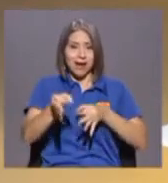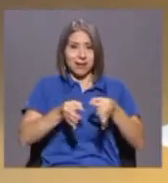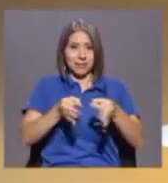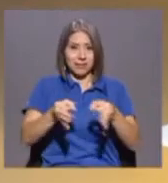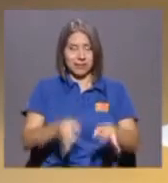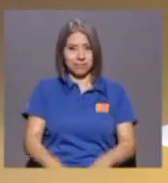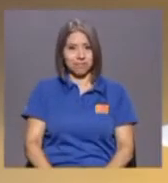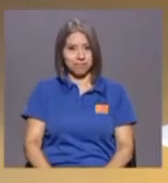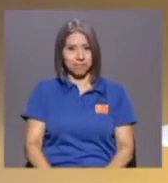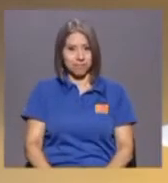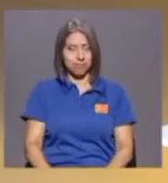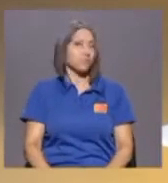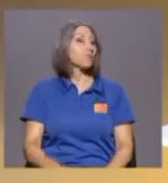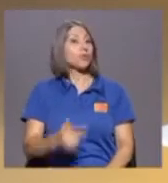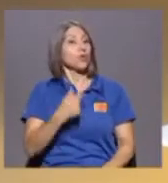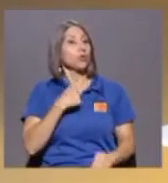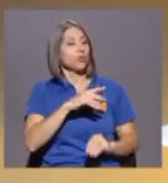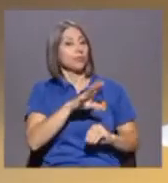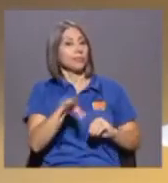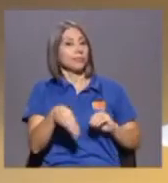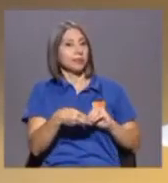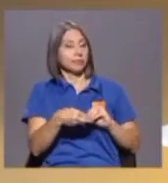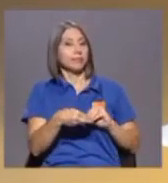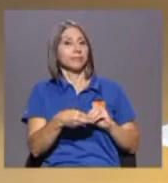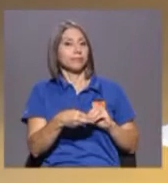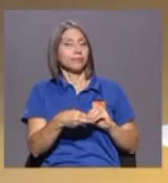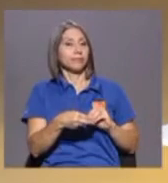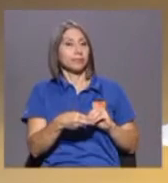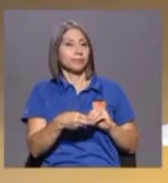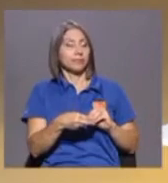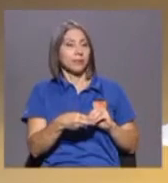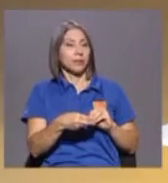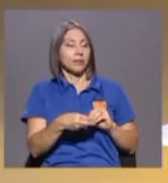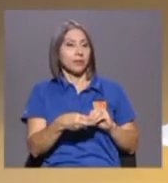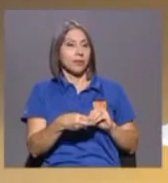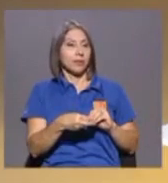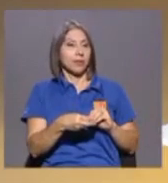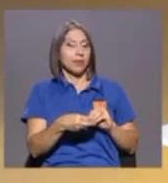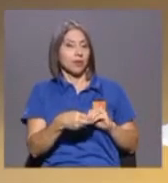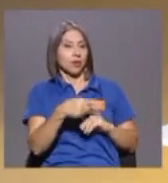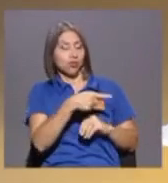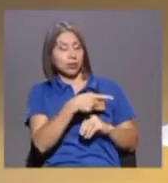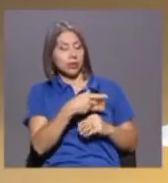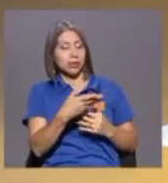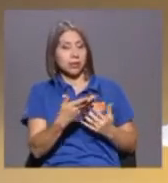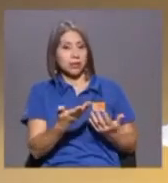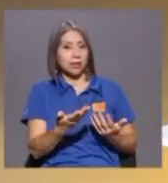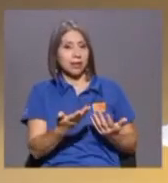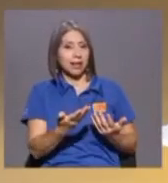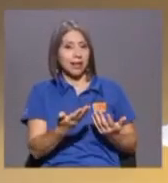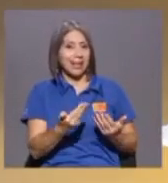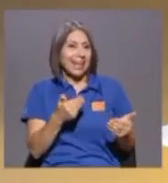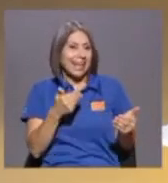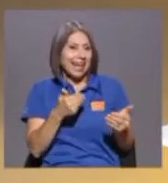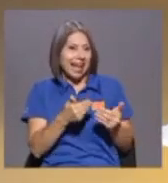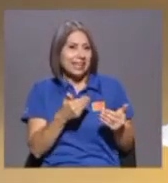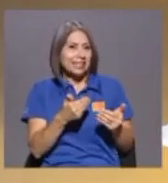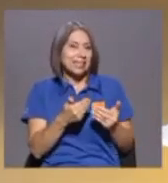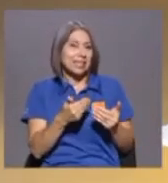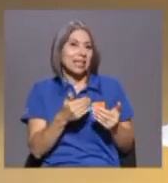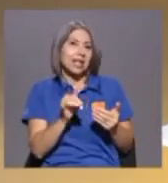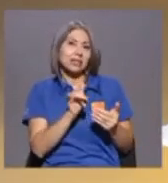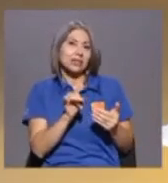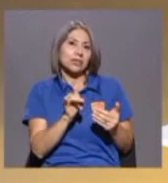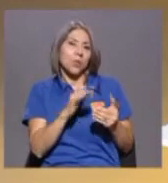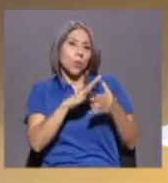Yo, si me permite, don Gabriel, voy a hacer una pequeña nota de pie de página ahí, y usted casi es un cuento